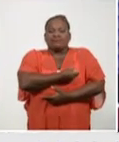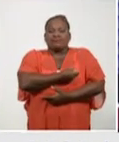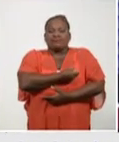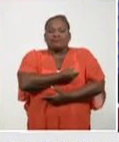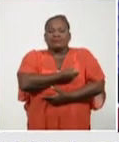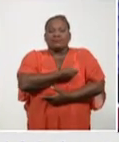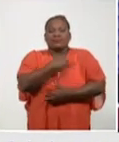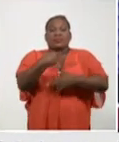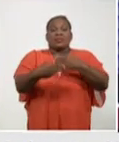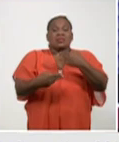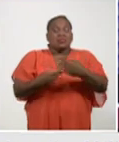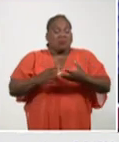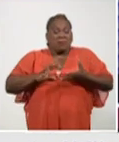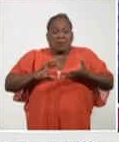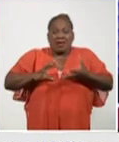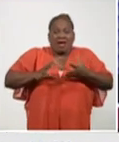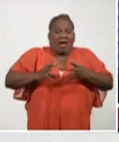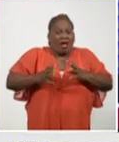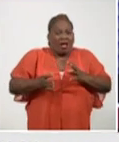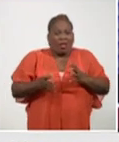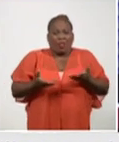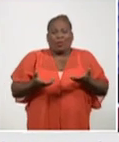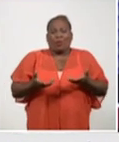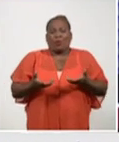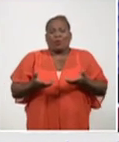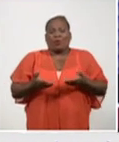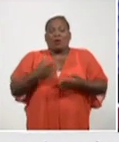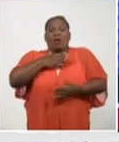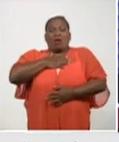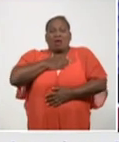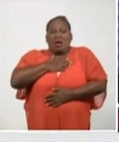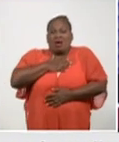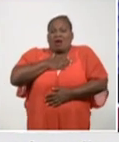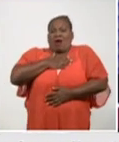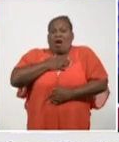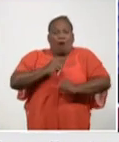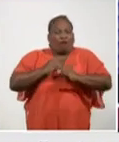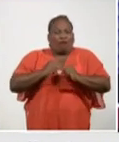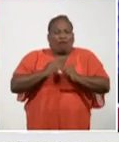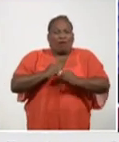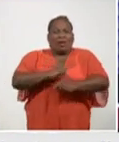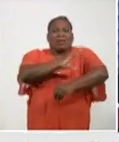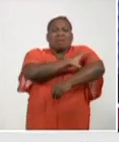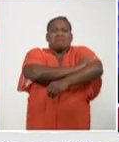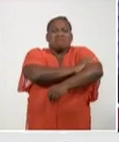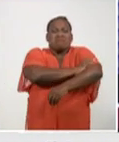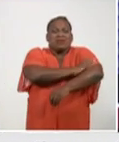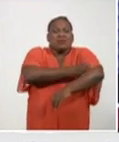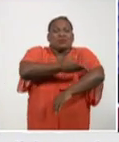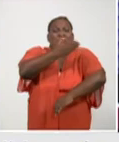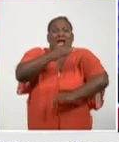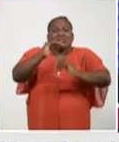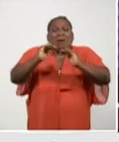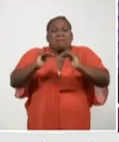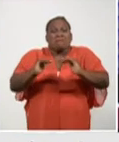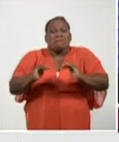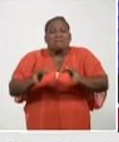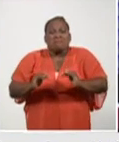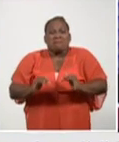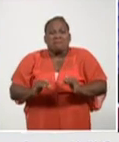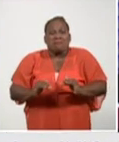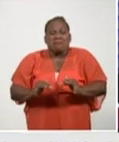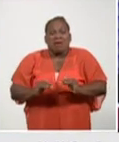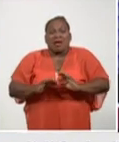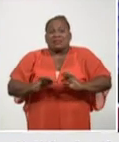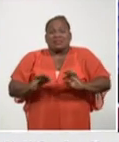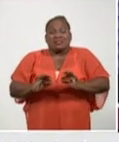de complicaciones, falta de aire intensa, muy baja presión arterial, cianosis, y